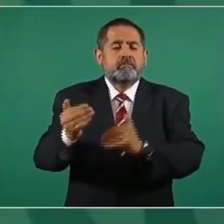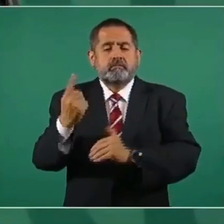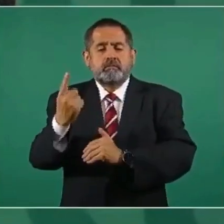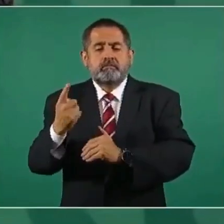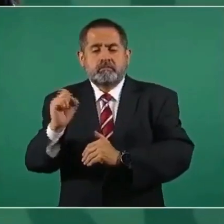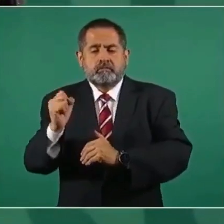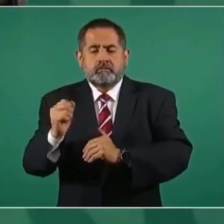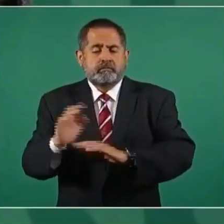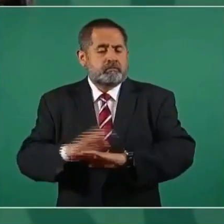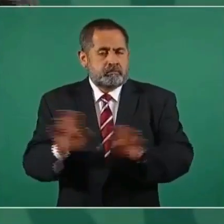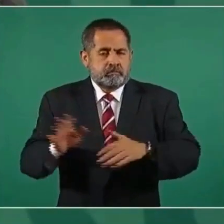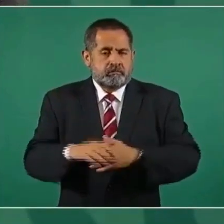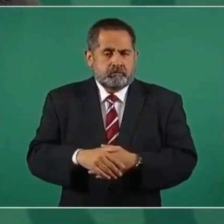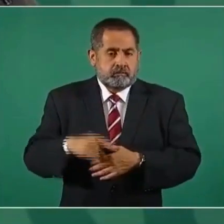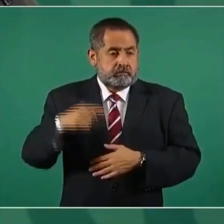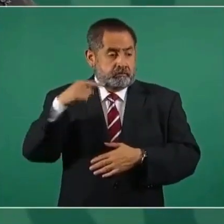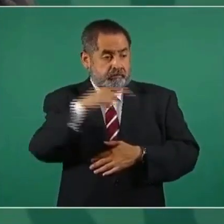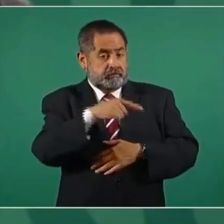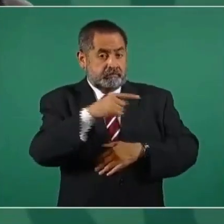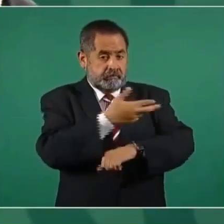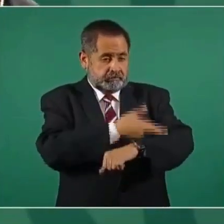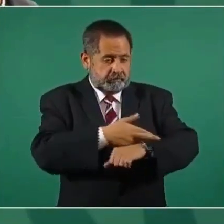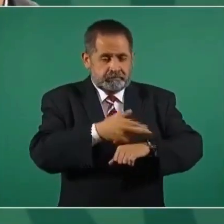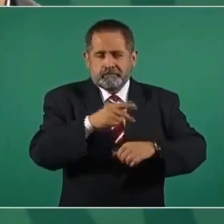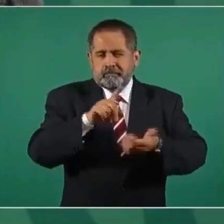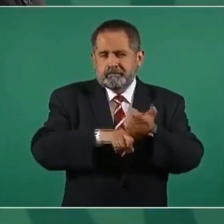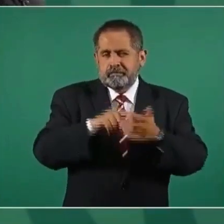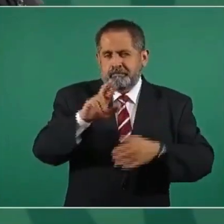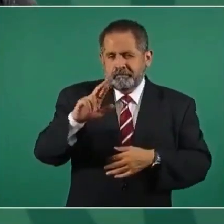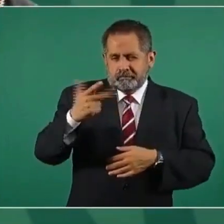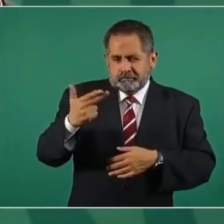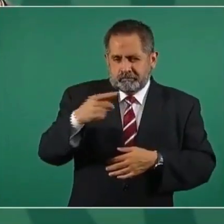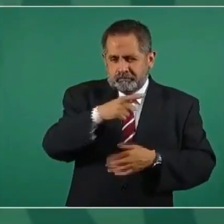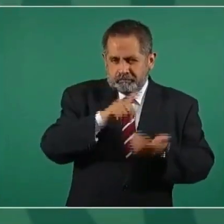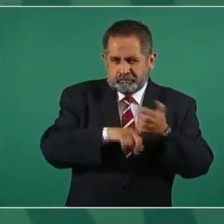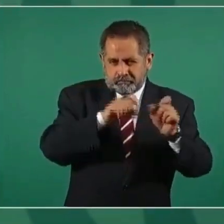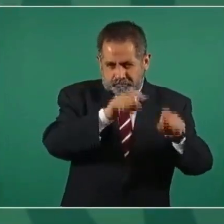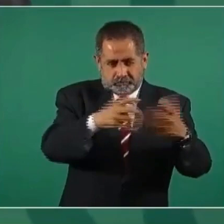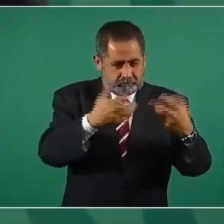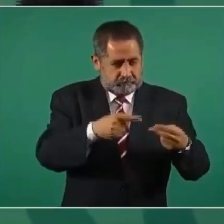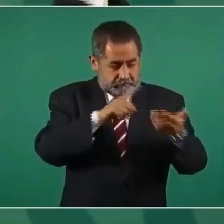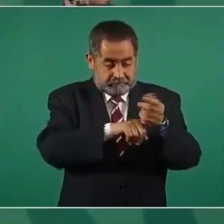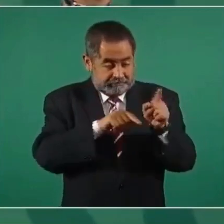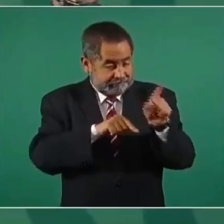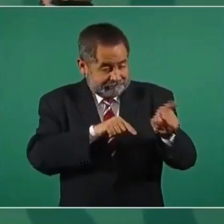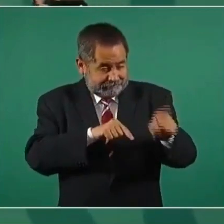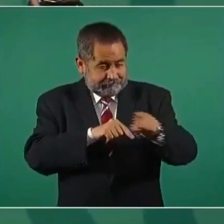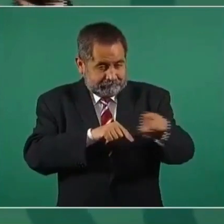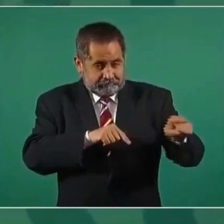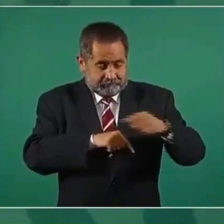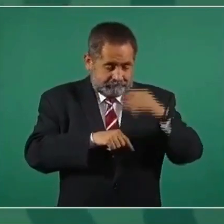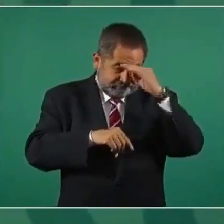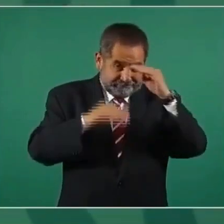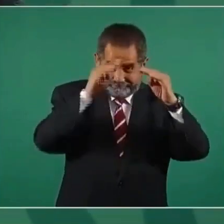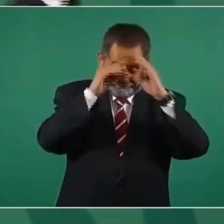Para que ese administrador de recursos humanos de esa empresa o de esas empresas, Sí.